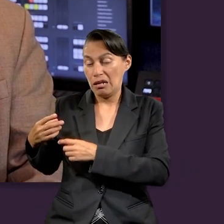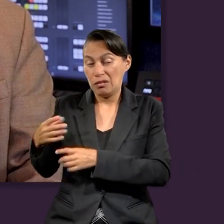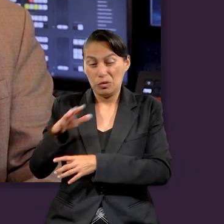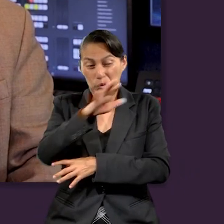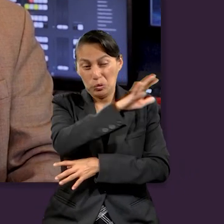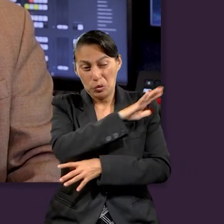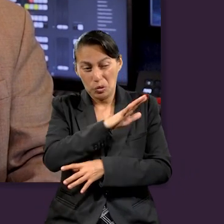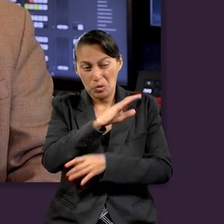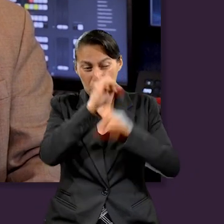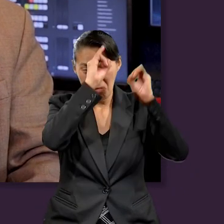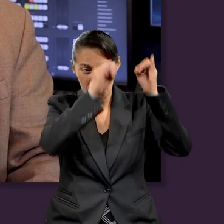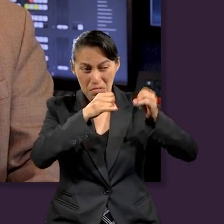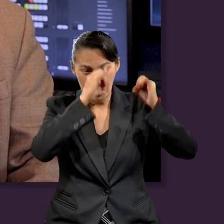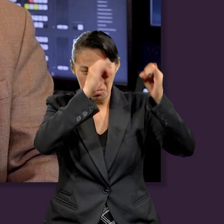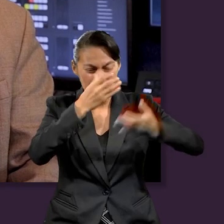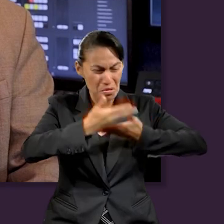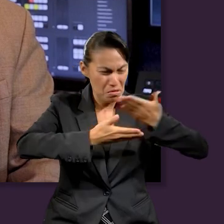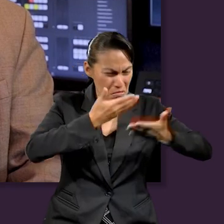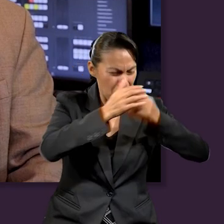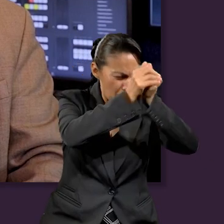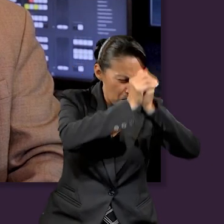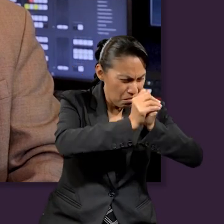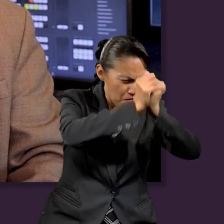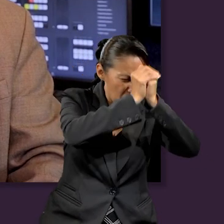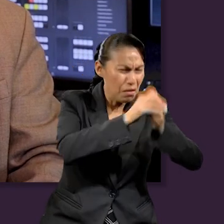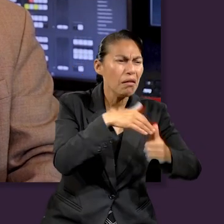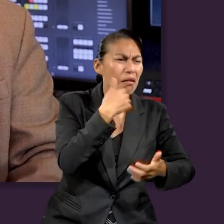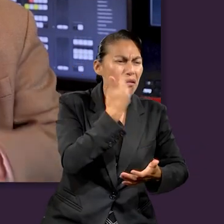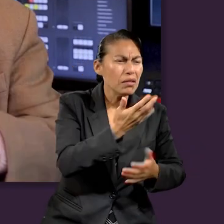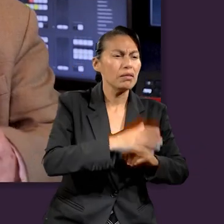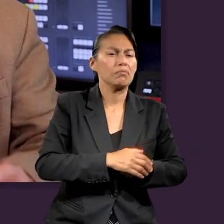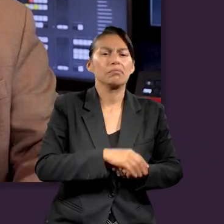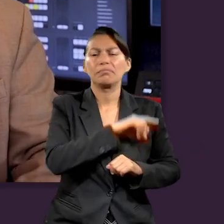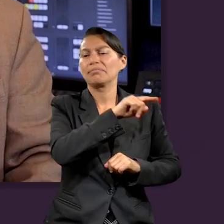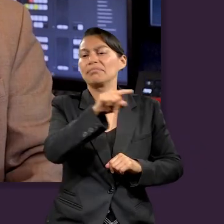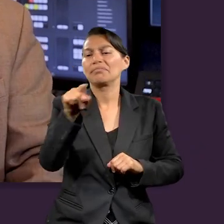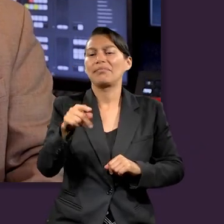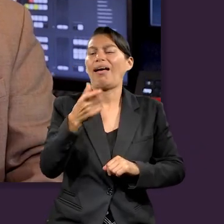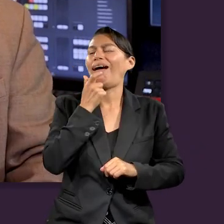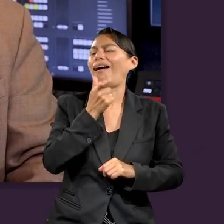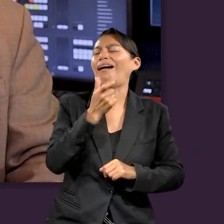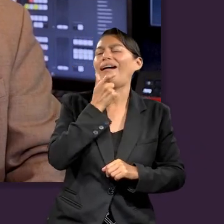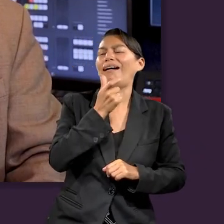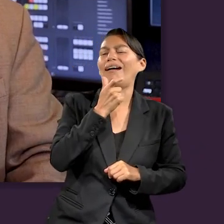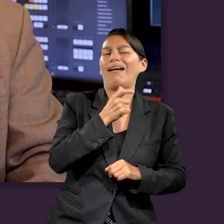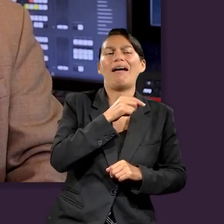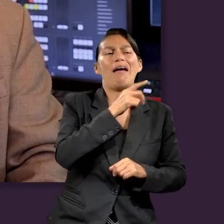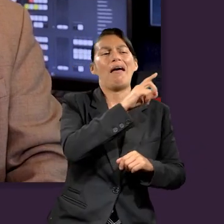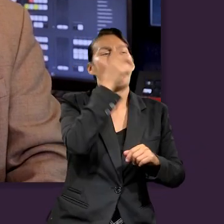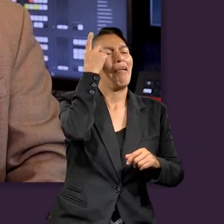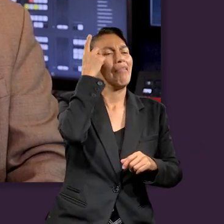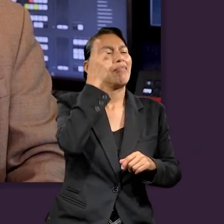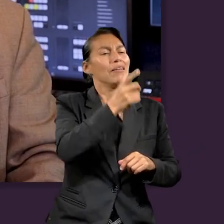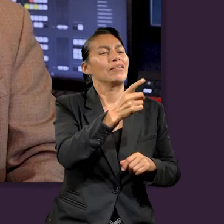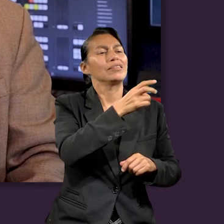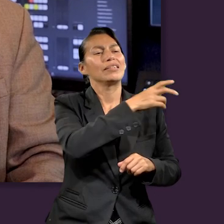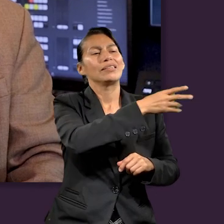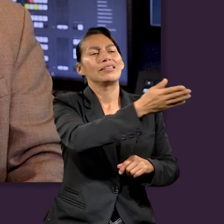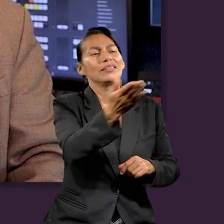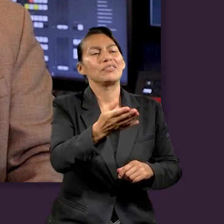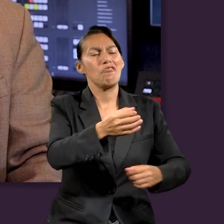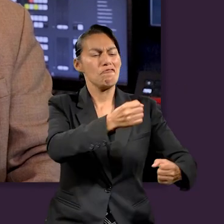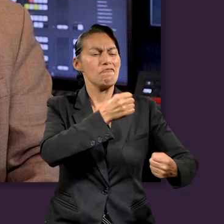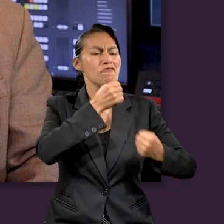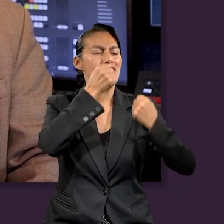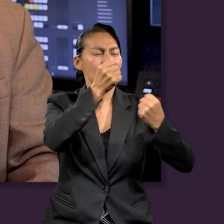prefirieron adorar imágenes y no servir al Dios verdadero. Es más, se burlaban de los hebreos diciendo que sus dioses eran más fuertes